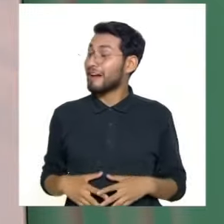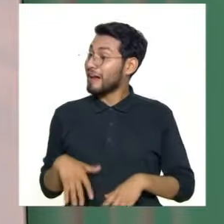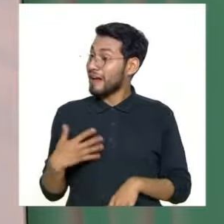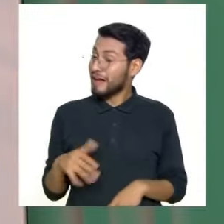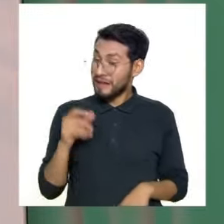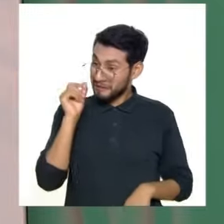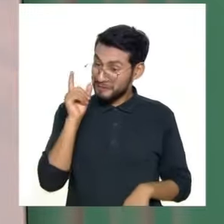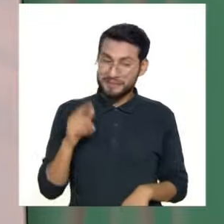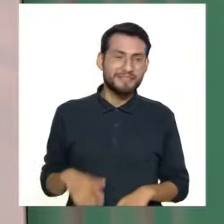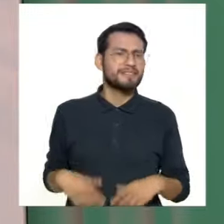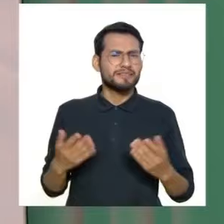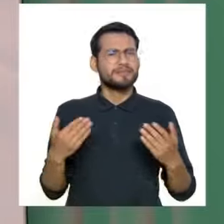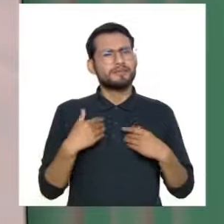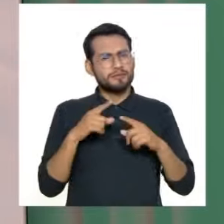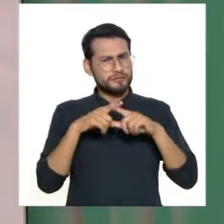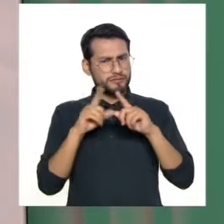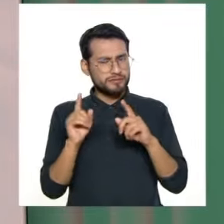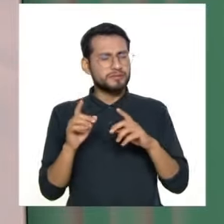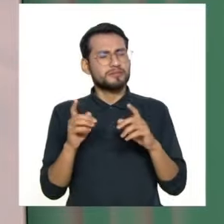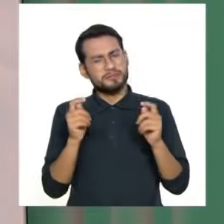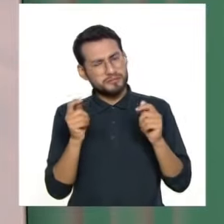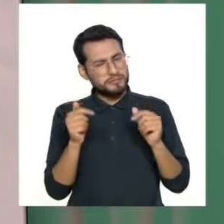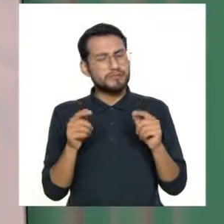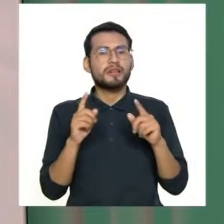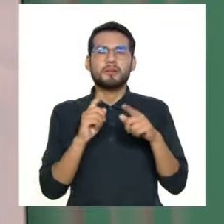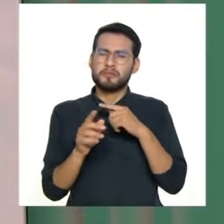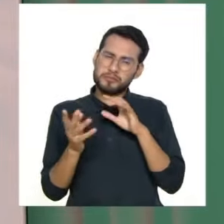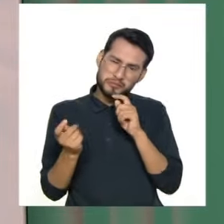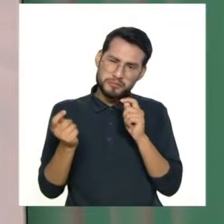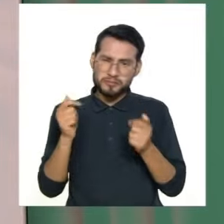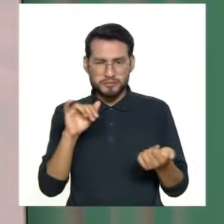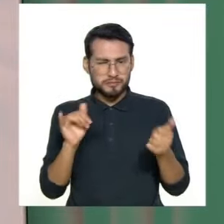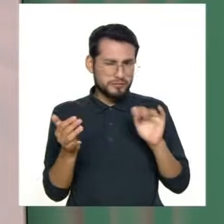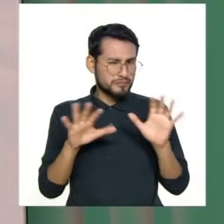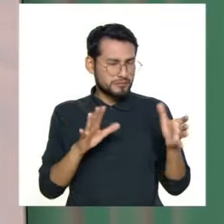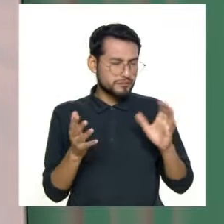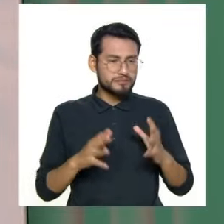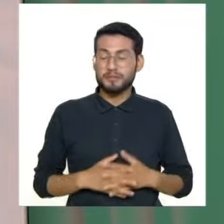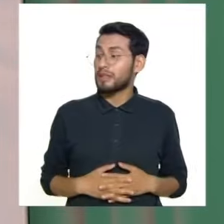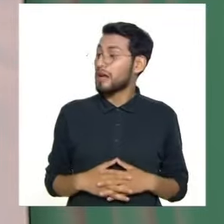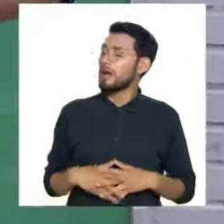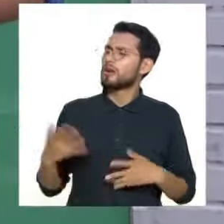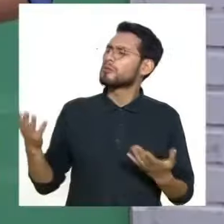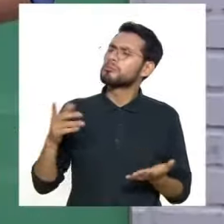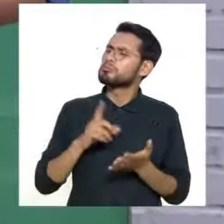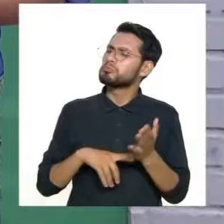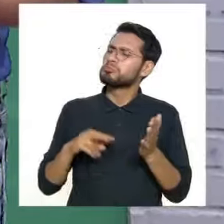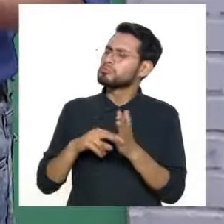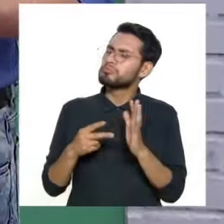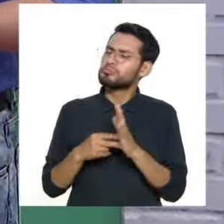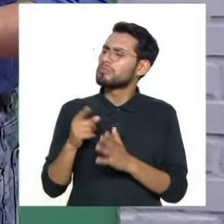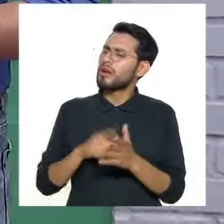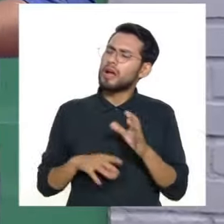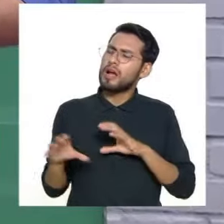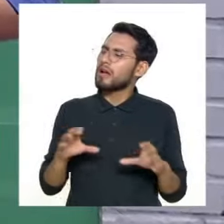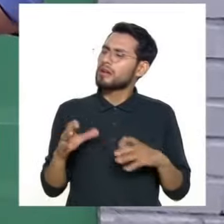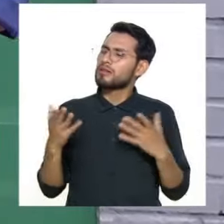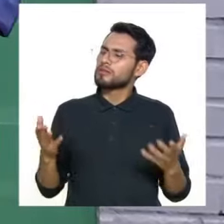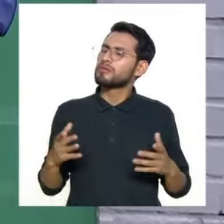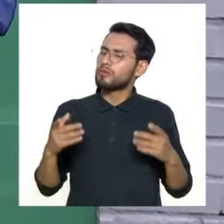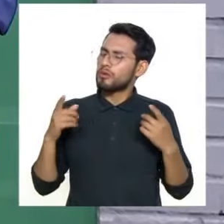no con una ligera variante pero casi parecido al saludo al sol consiste qué es lo que tenemos que hacer